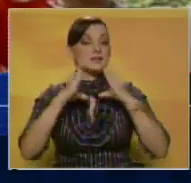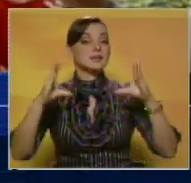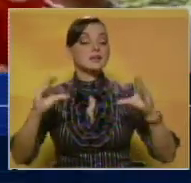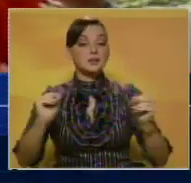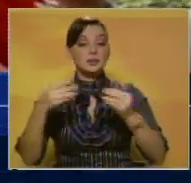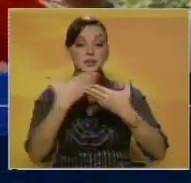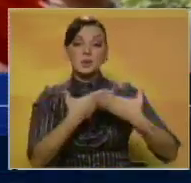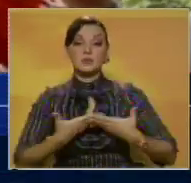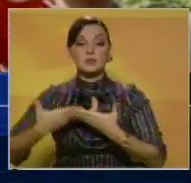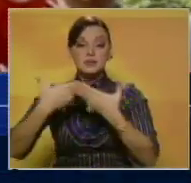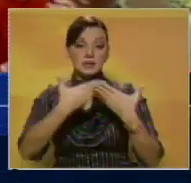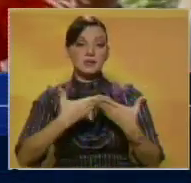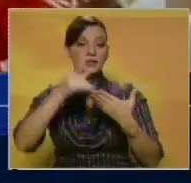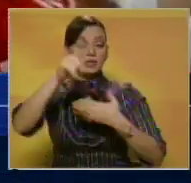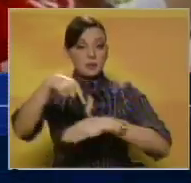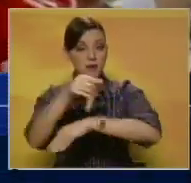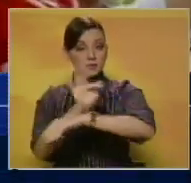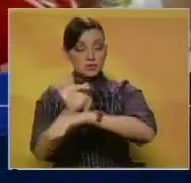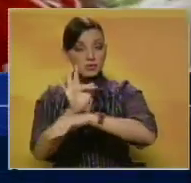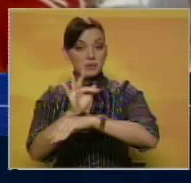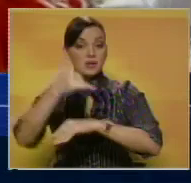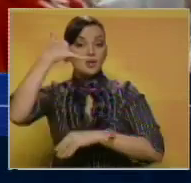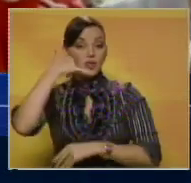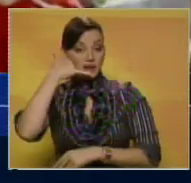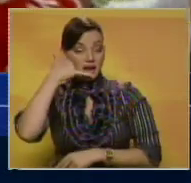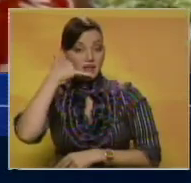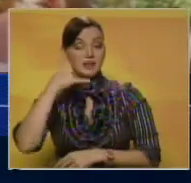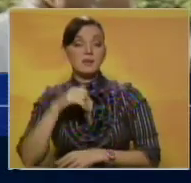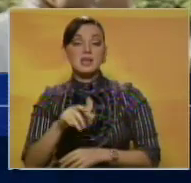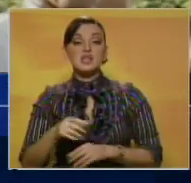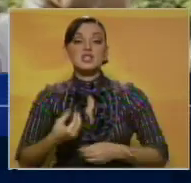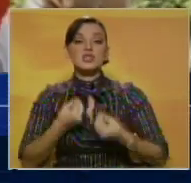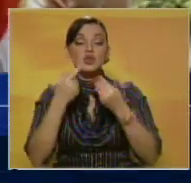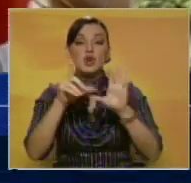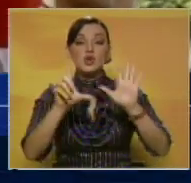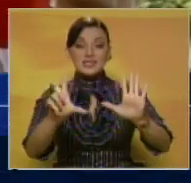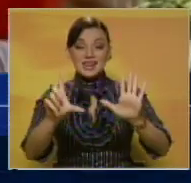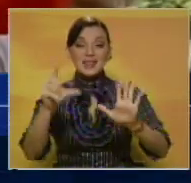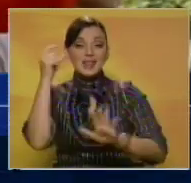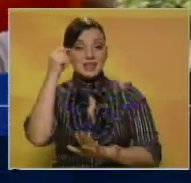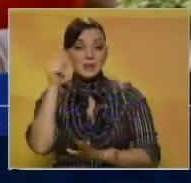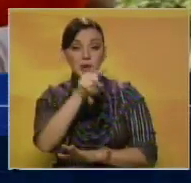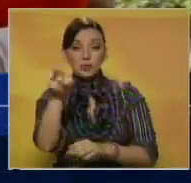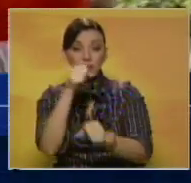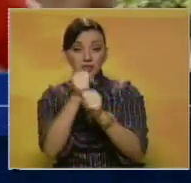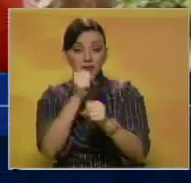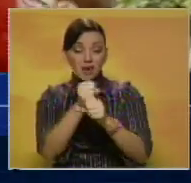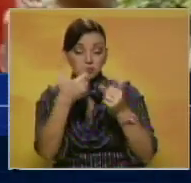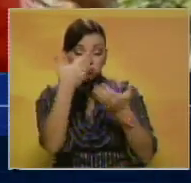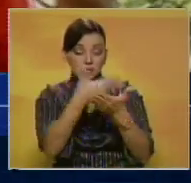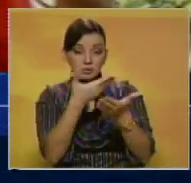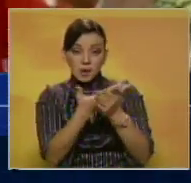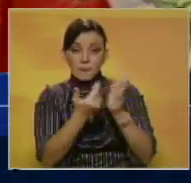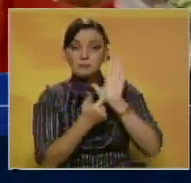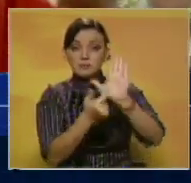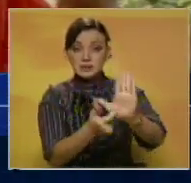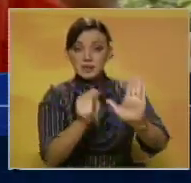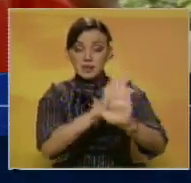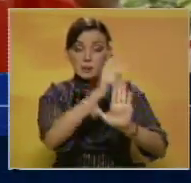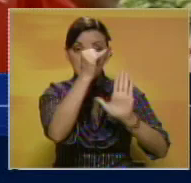los servicios y el funcionamiento de CanTV. 7 días les doy. Hay una meta que yo quiero que nos propongamos en estos